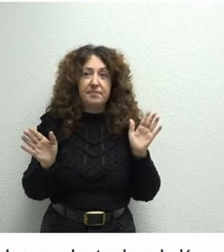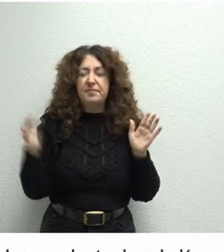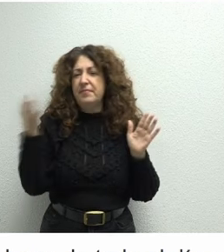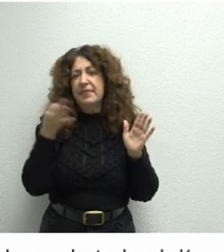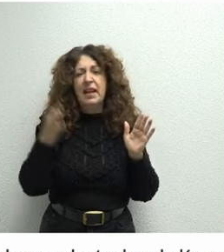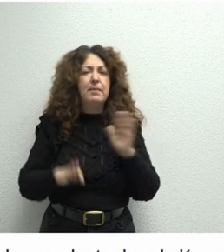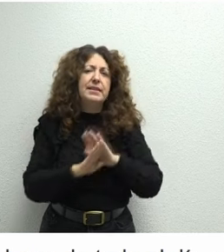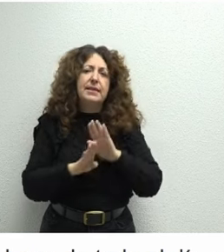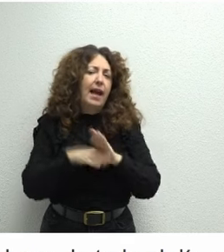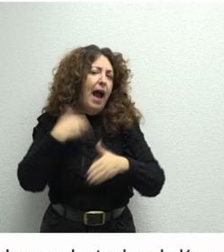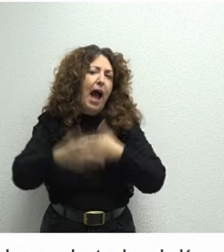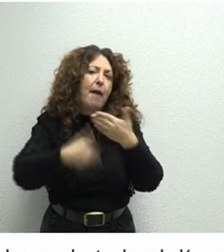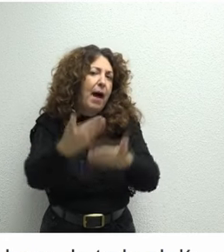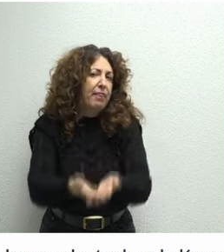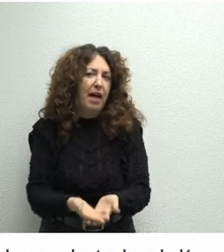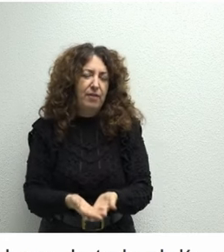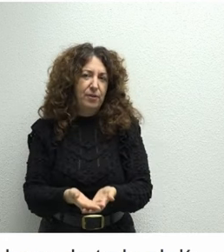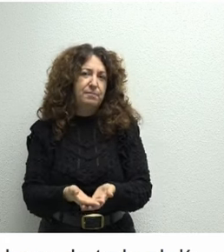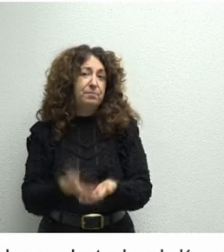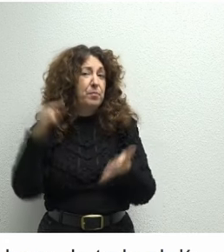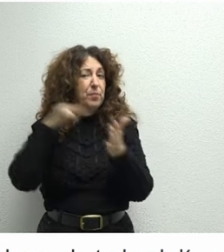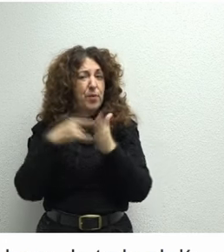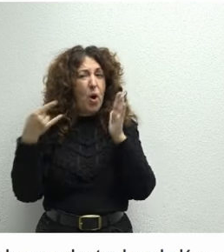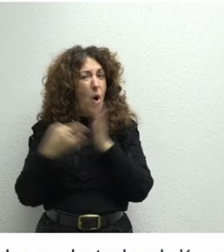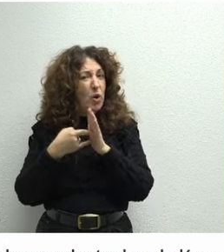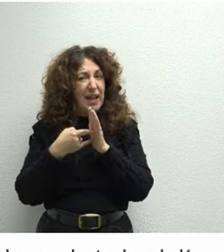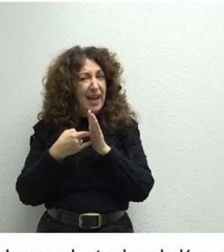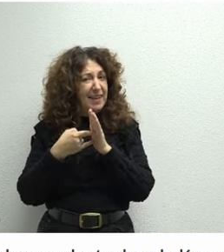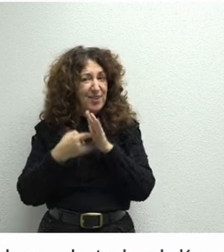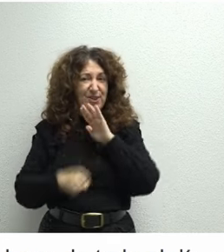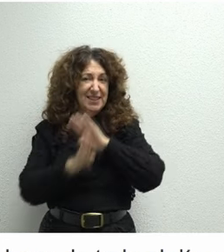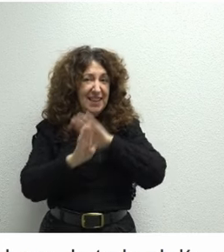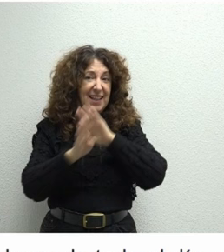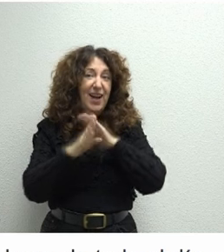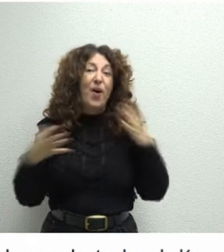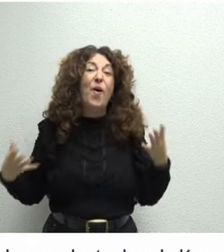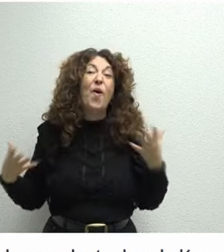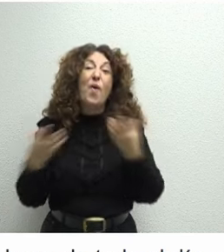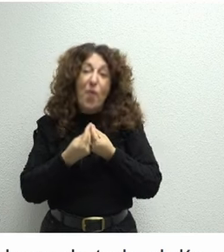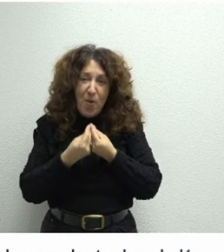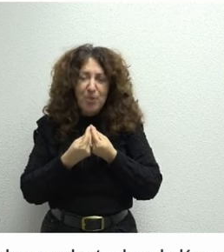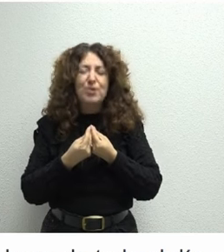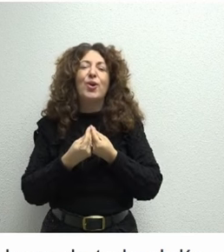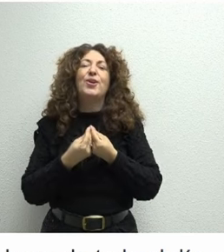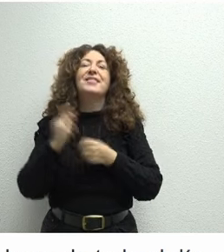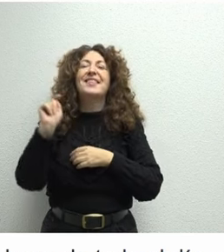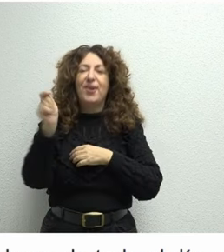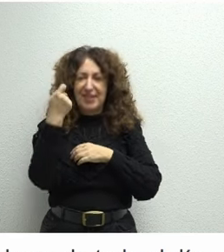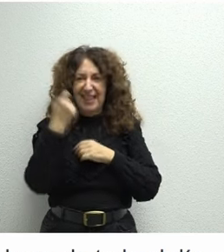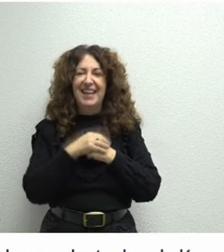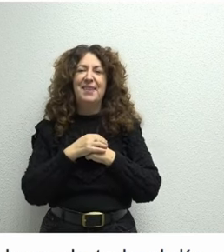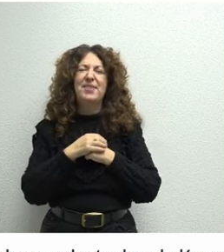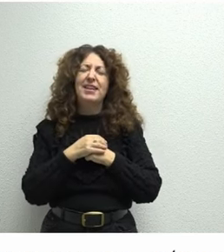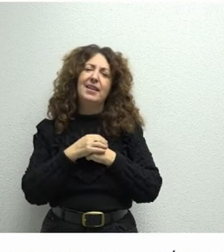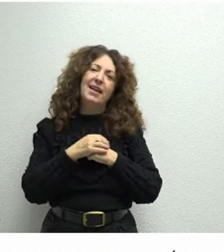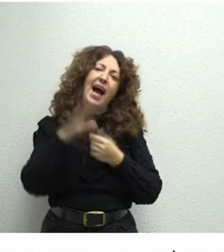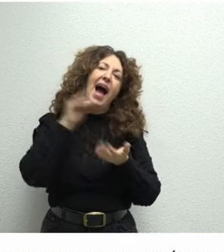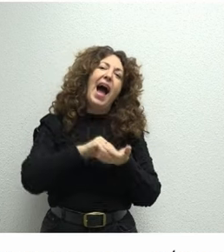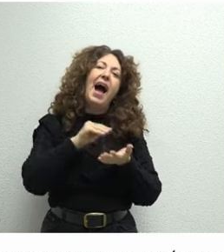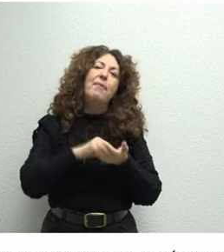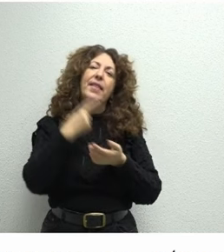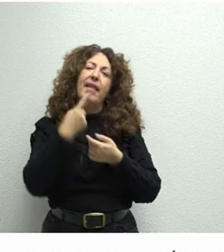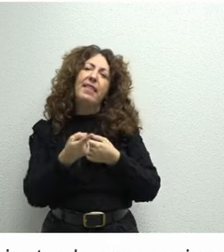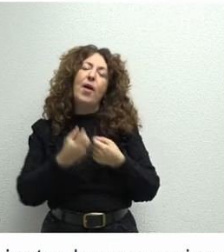seguir avanzando en esta en estos proyectos y que juntos lo conseguiremos a veces se habla